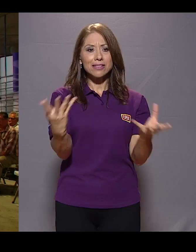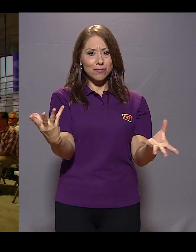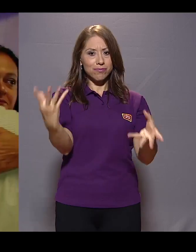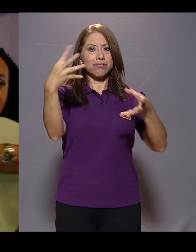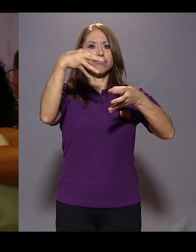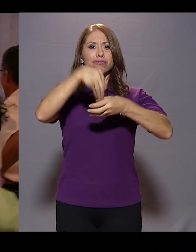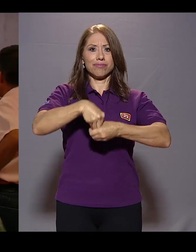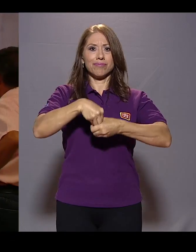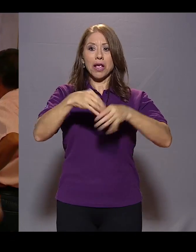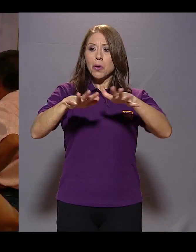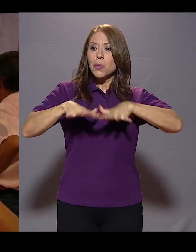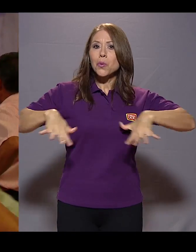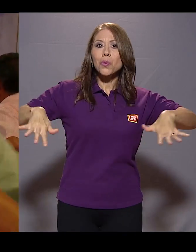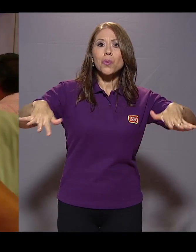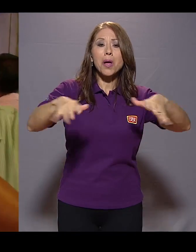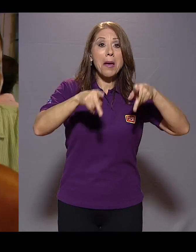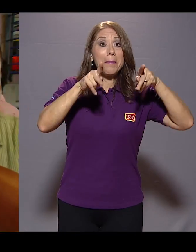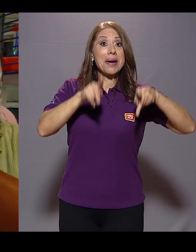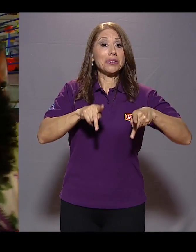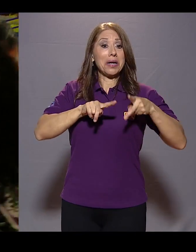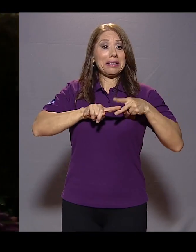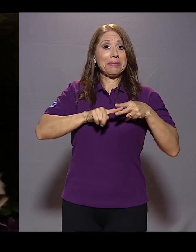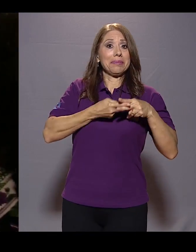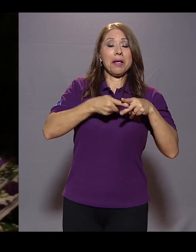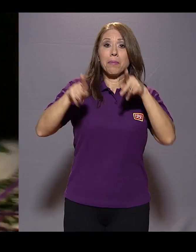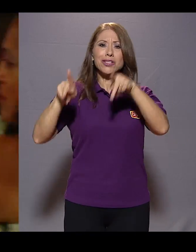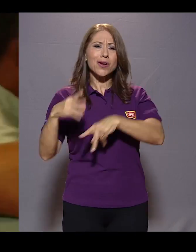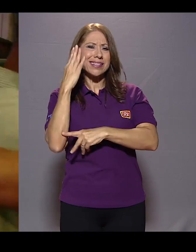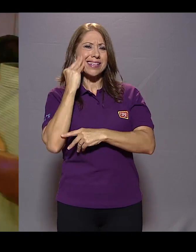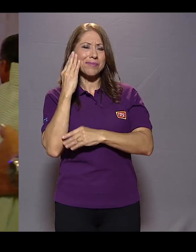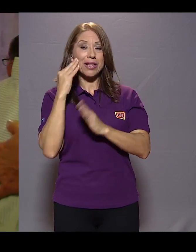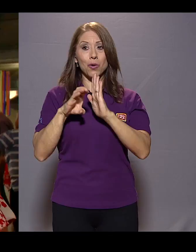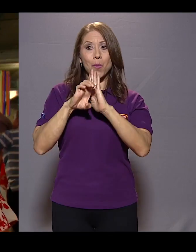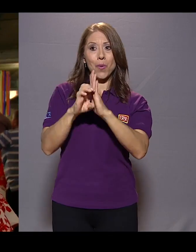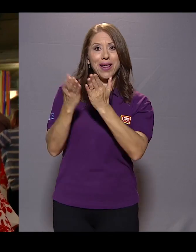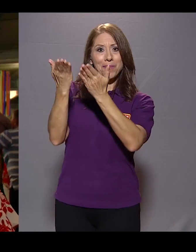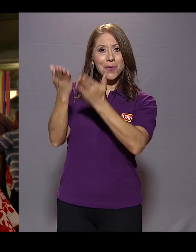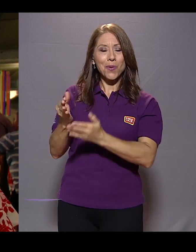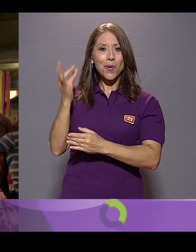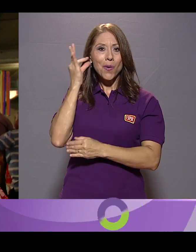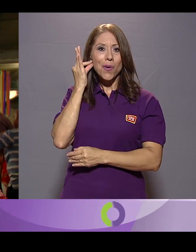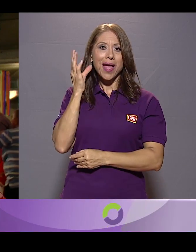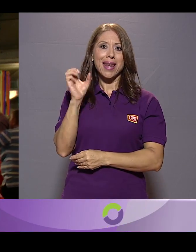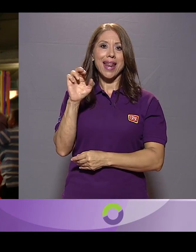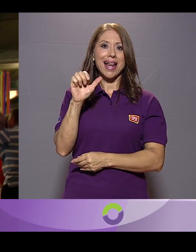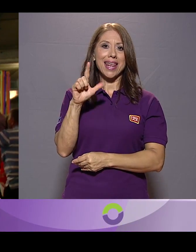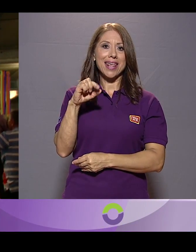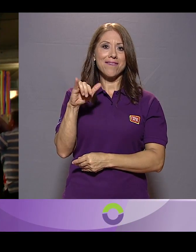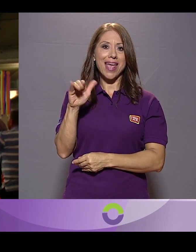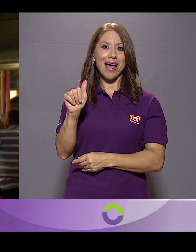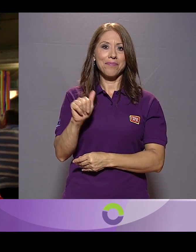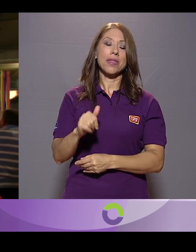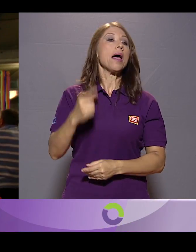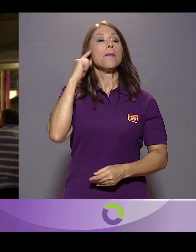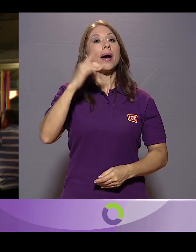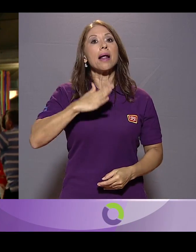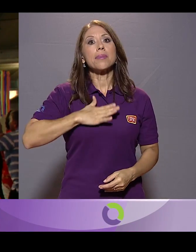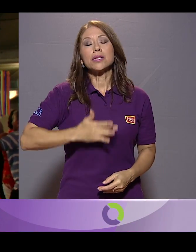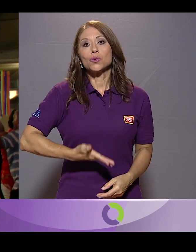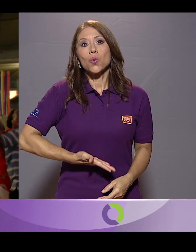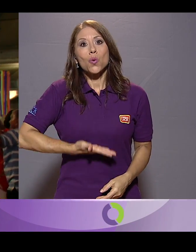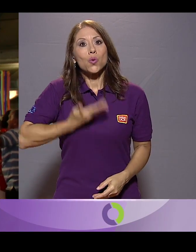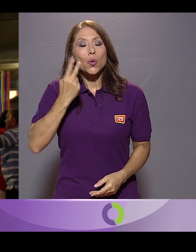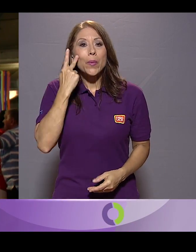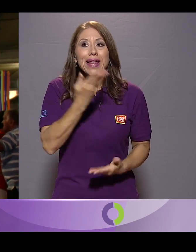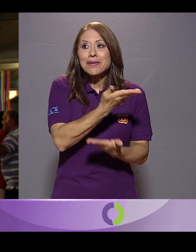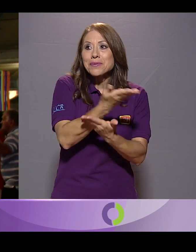forma, la pista de baile se llenó de principiantes y expertos como Doña Nergibia. Para mí es un orgullo ver tanta gente,